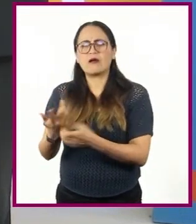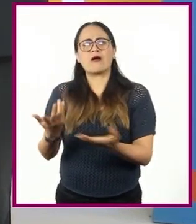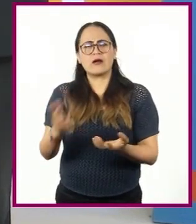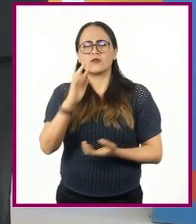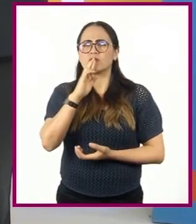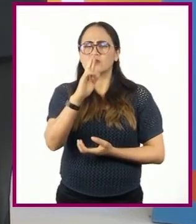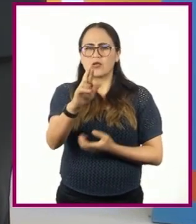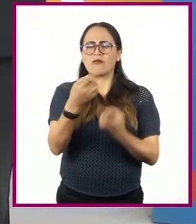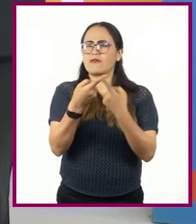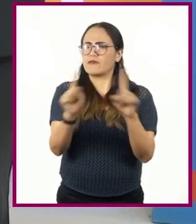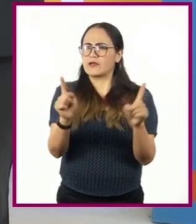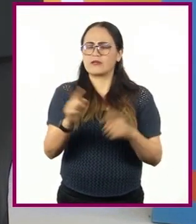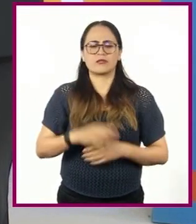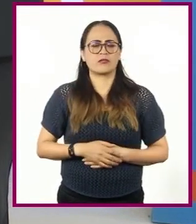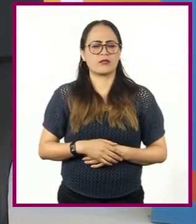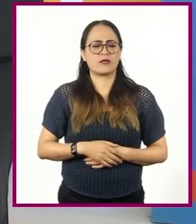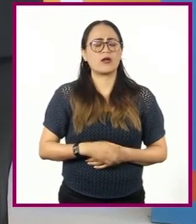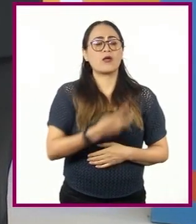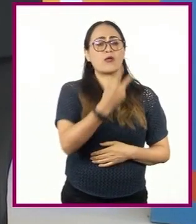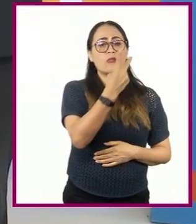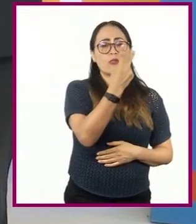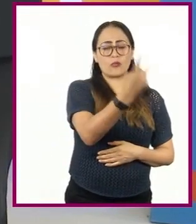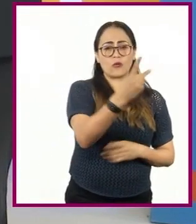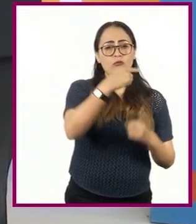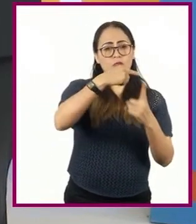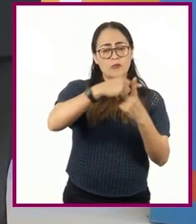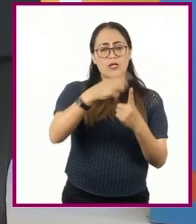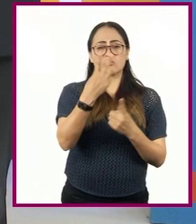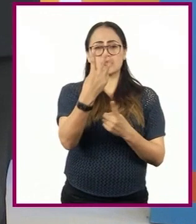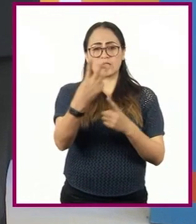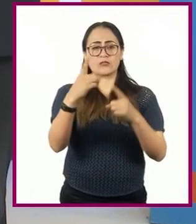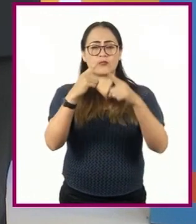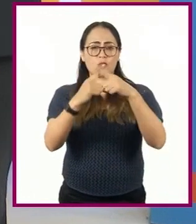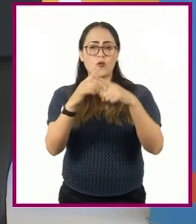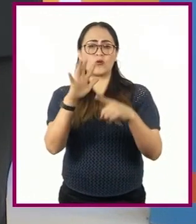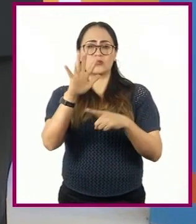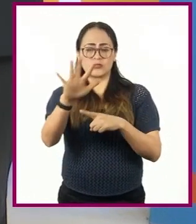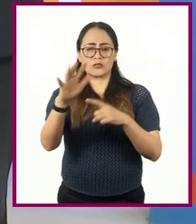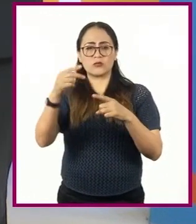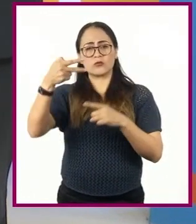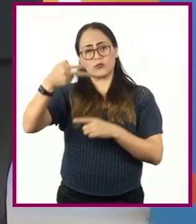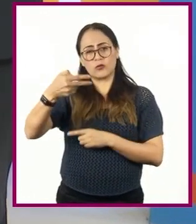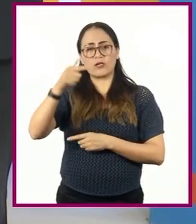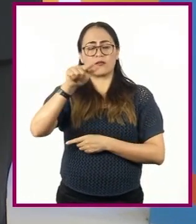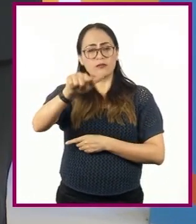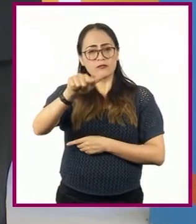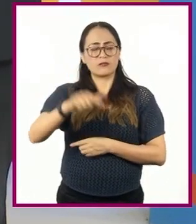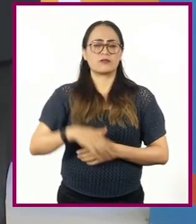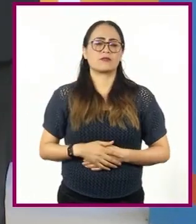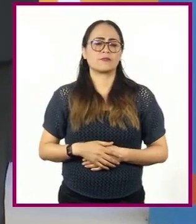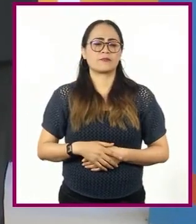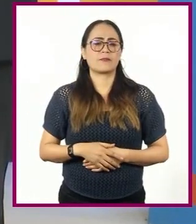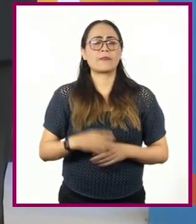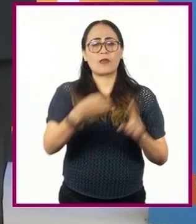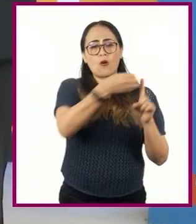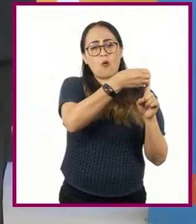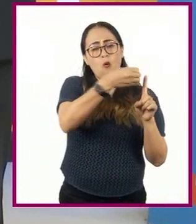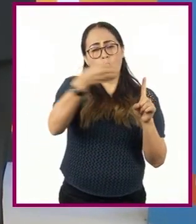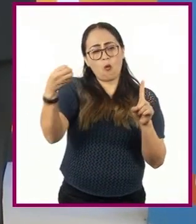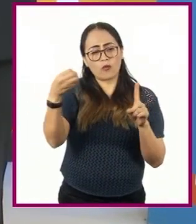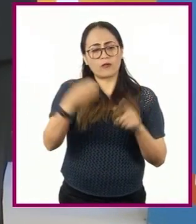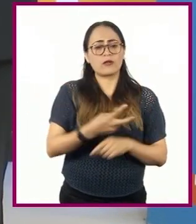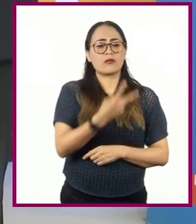Mientras que en la oración numérica 2 más 3 por 5 igual a 17, tenemos que en la oración numérica